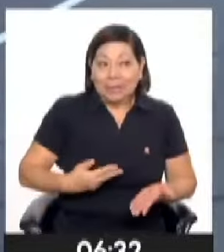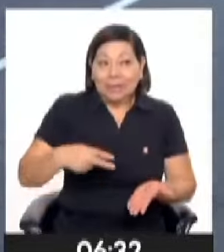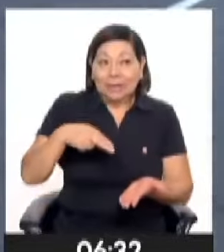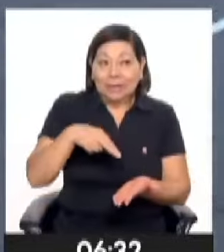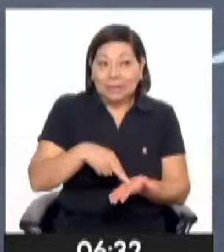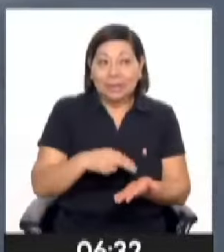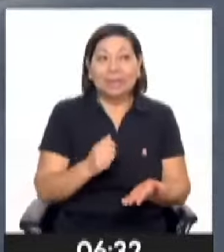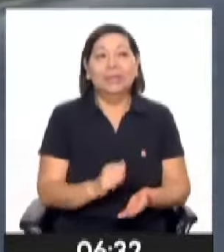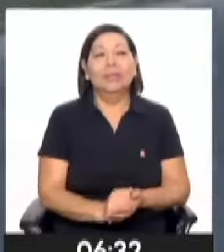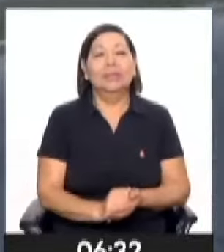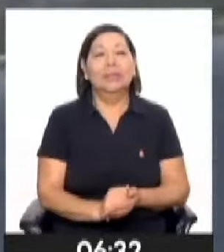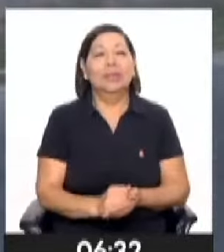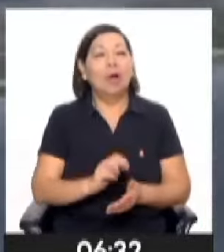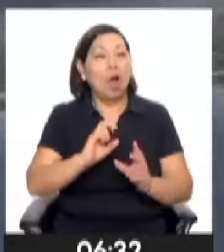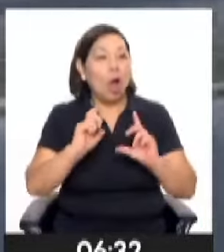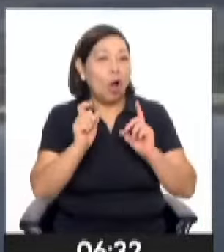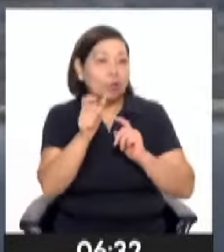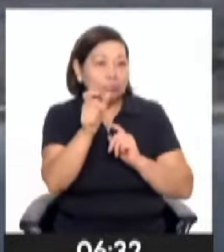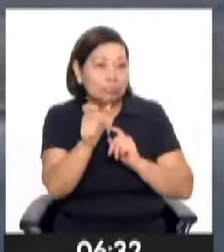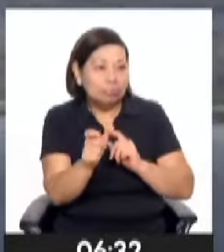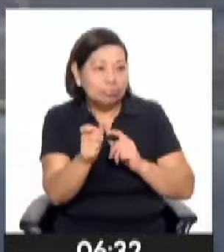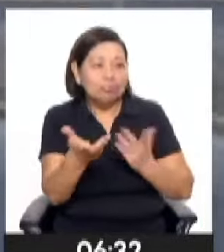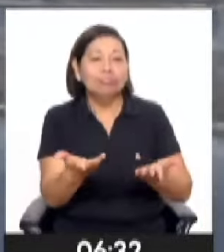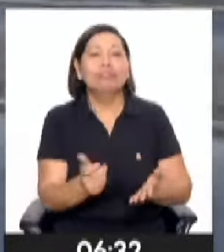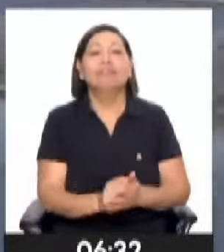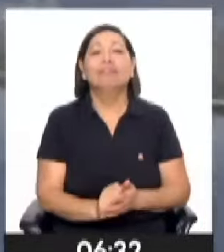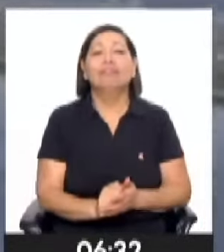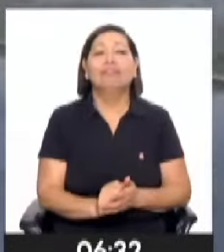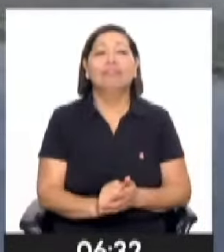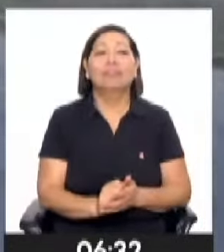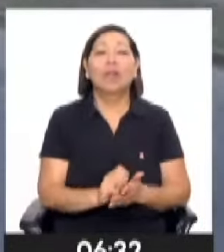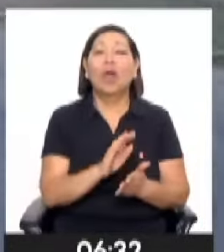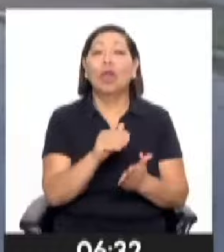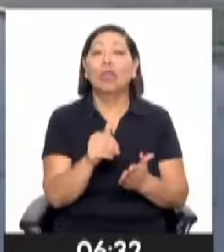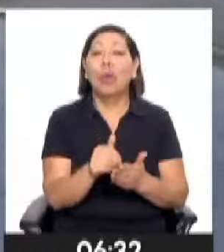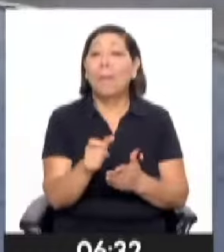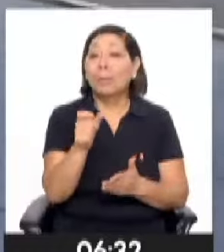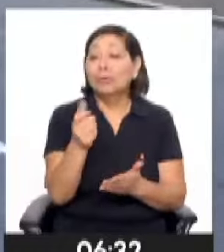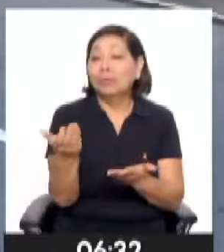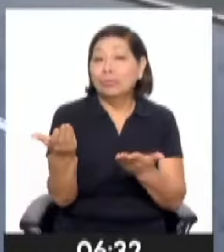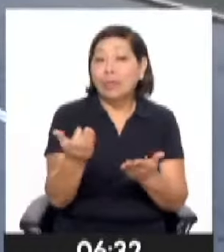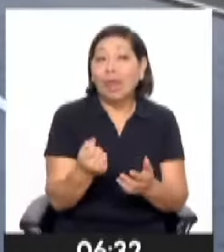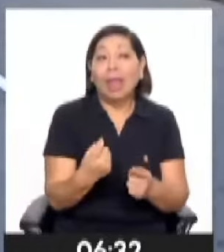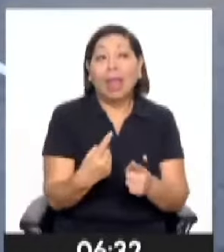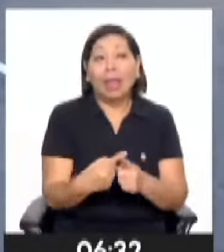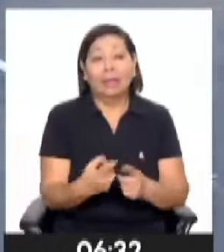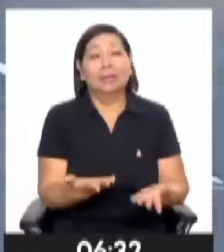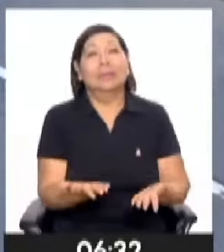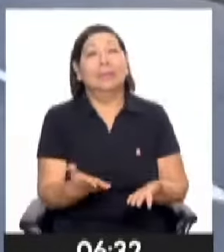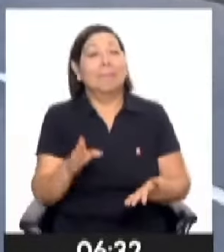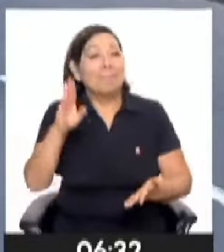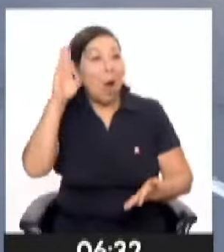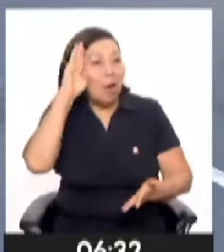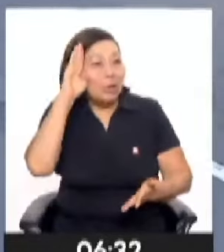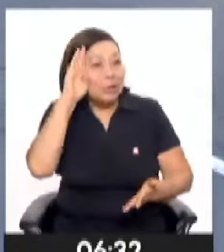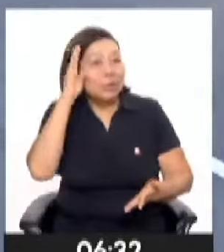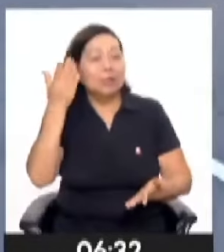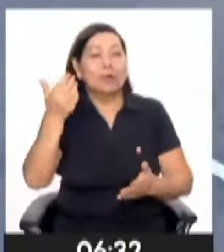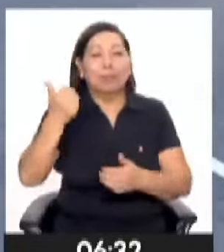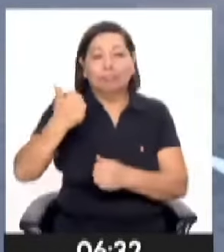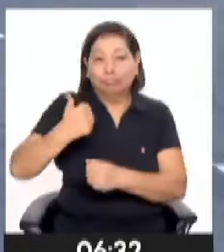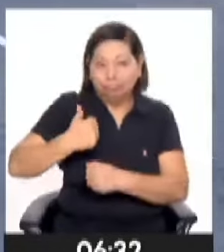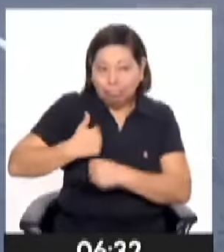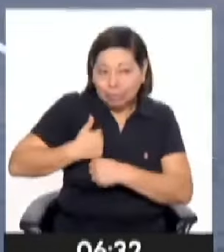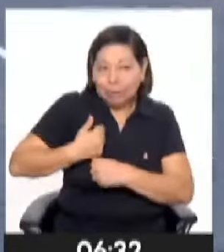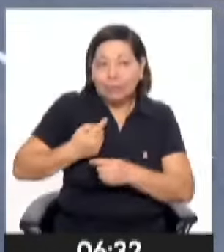República, donde van a estar congresistas, también todos los invitados, excombatientes, por supuesto, integrantes de las Fuerzas Armadas,